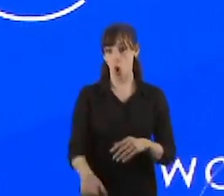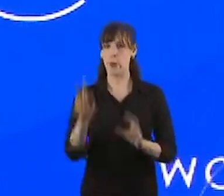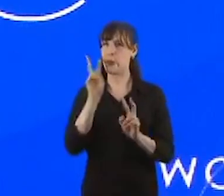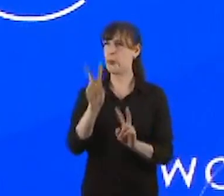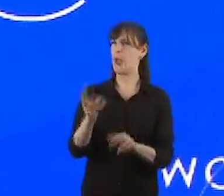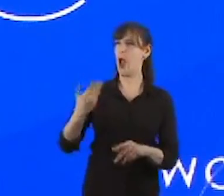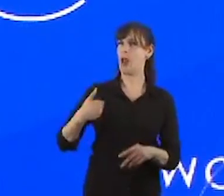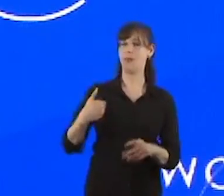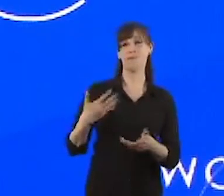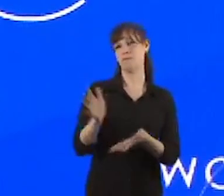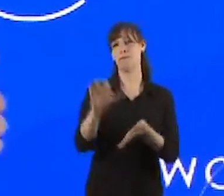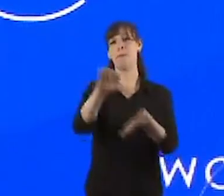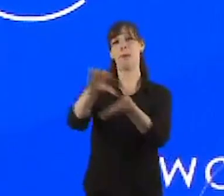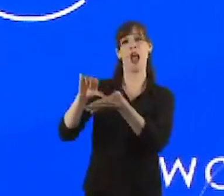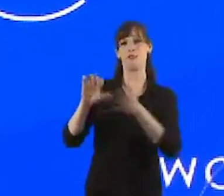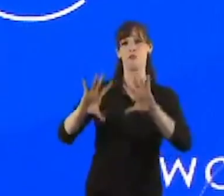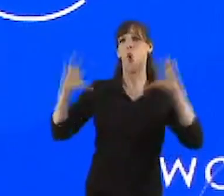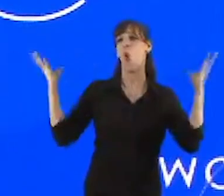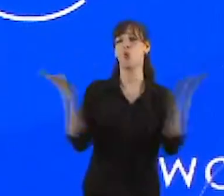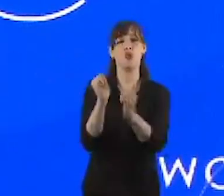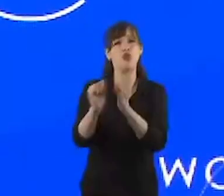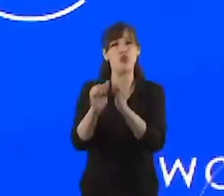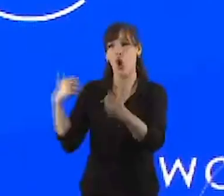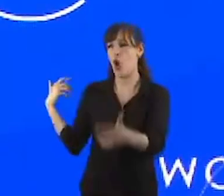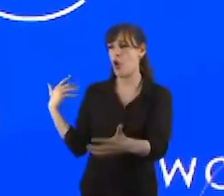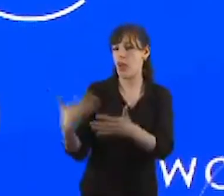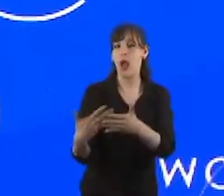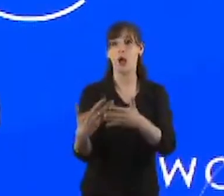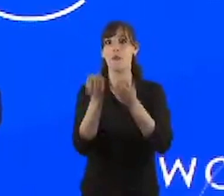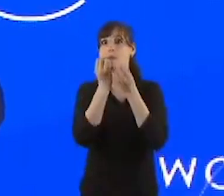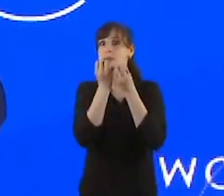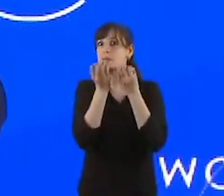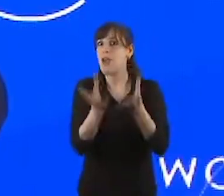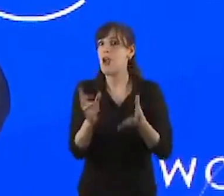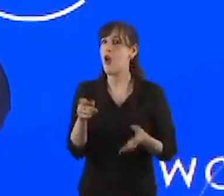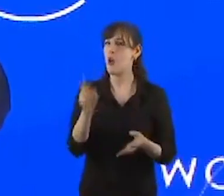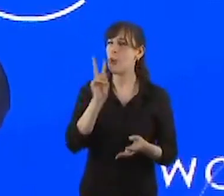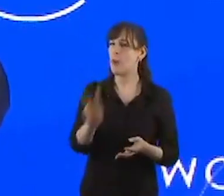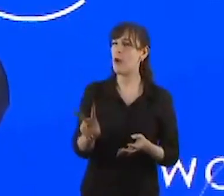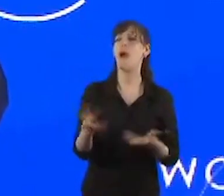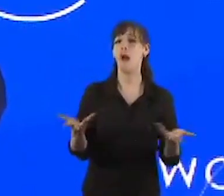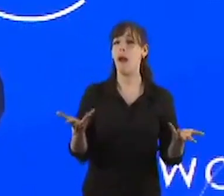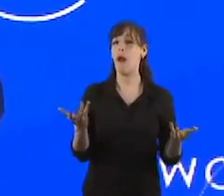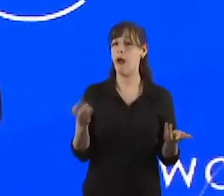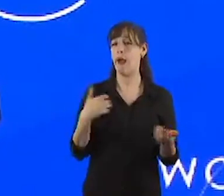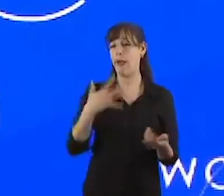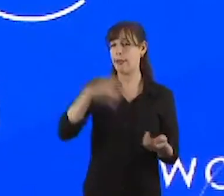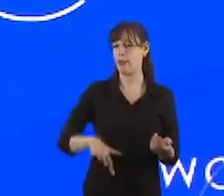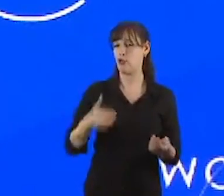humanidad, vale la pena preguntarse ¿por qué digo entonces que Occidente está en peligro?